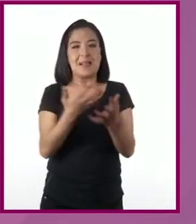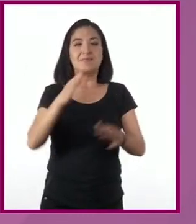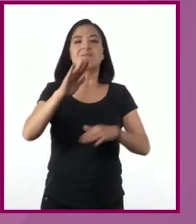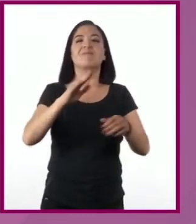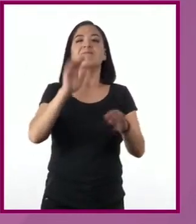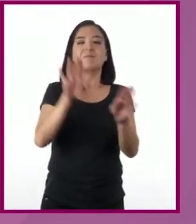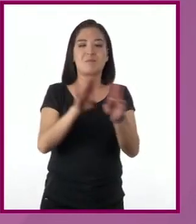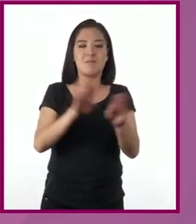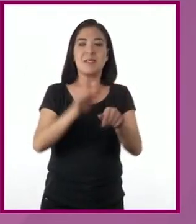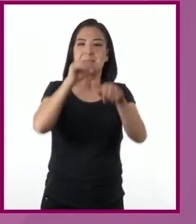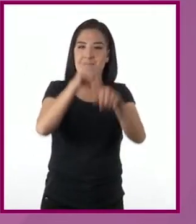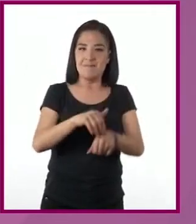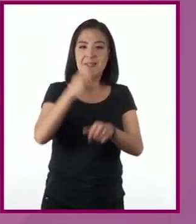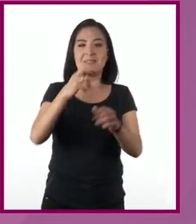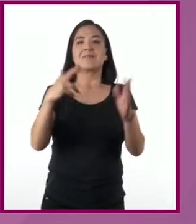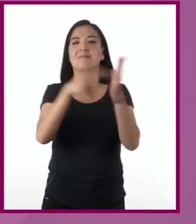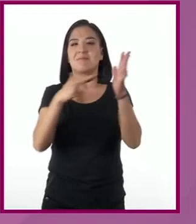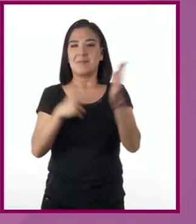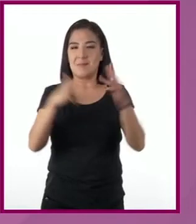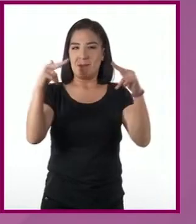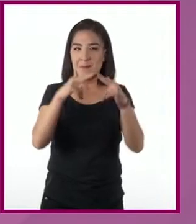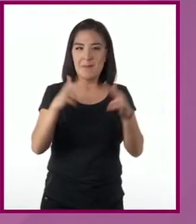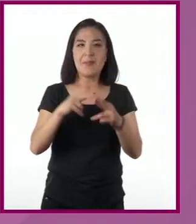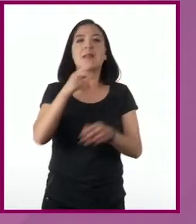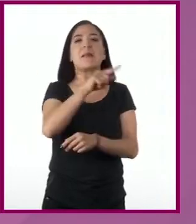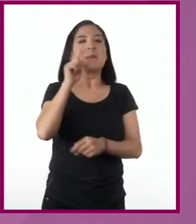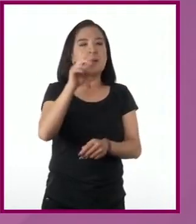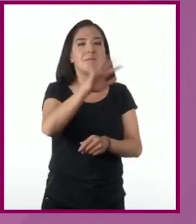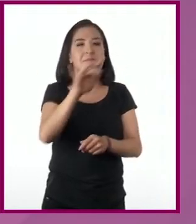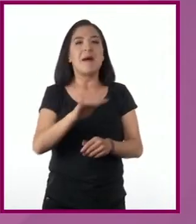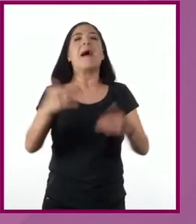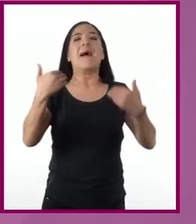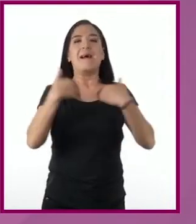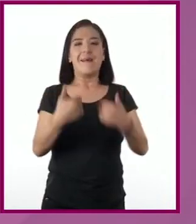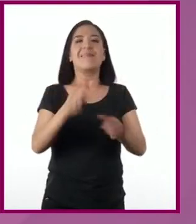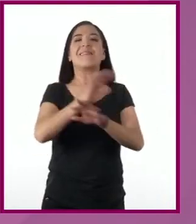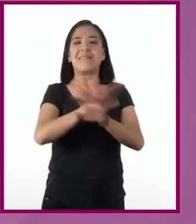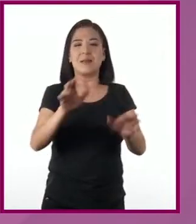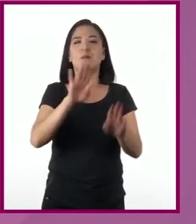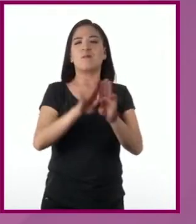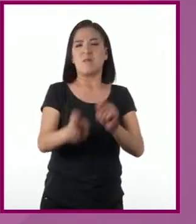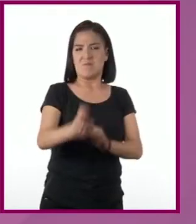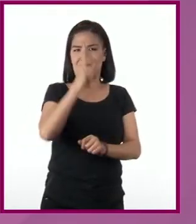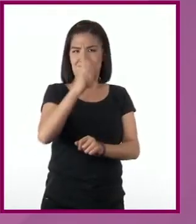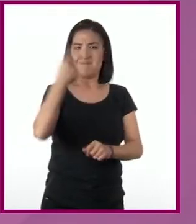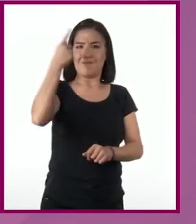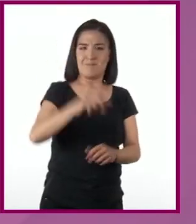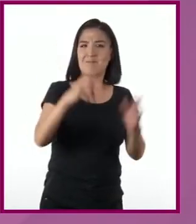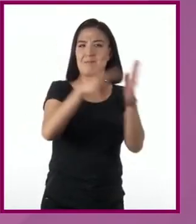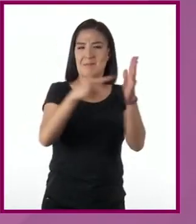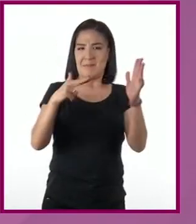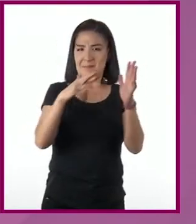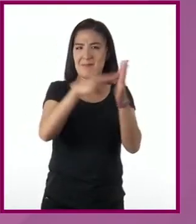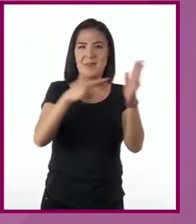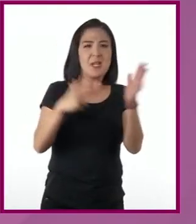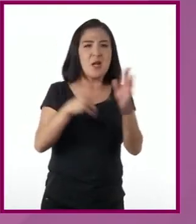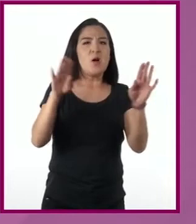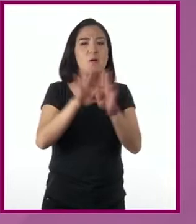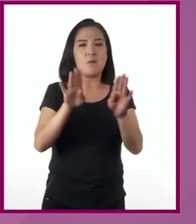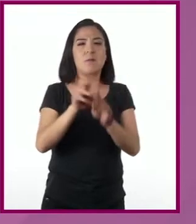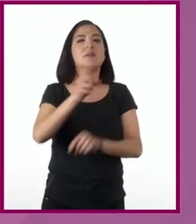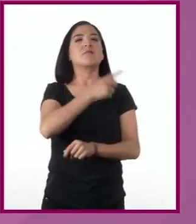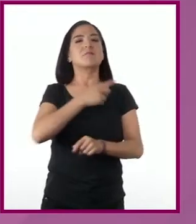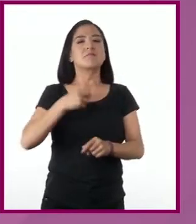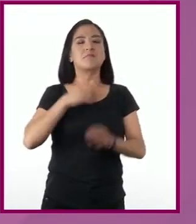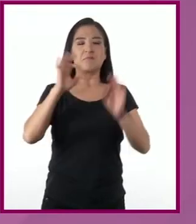hogar. Conjugado de esta manera, el sentido cambia en uno más exigente. El deberán tiende a ser más